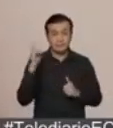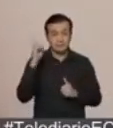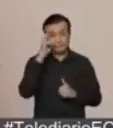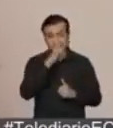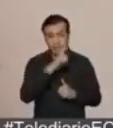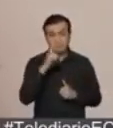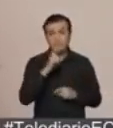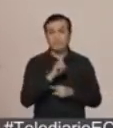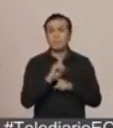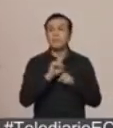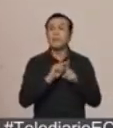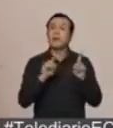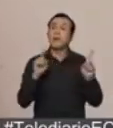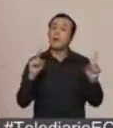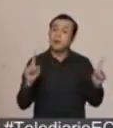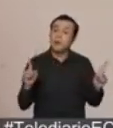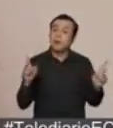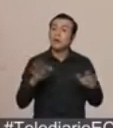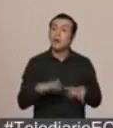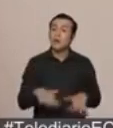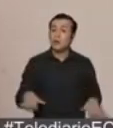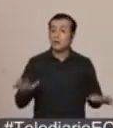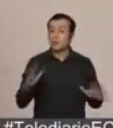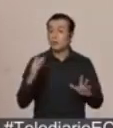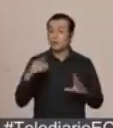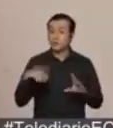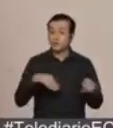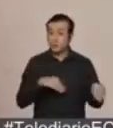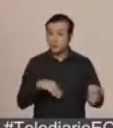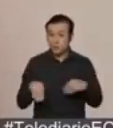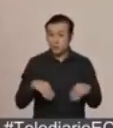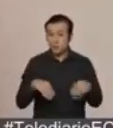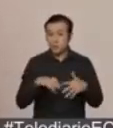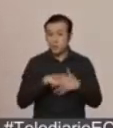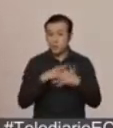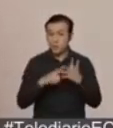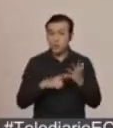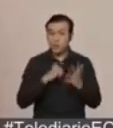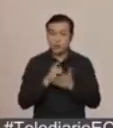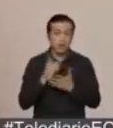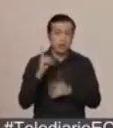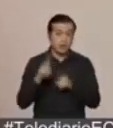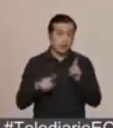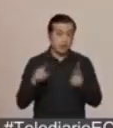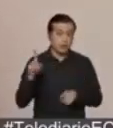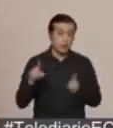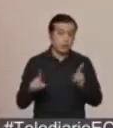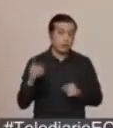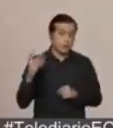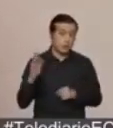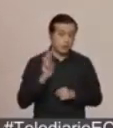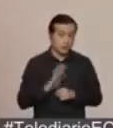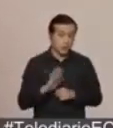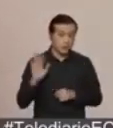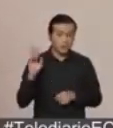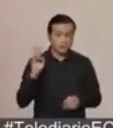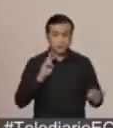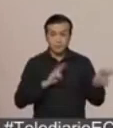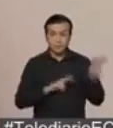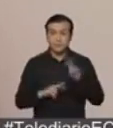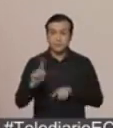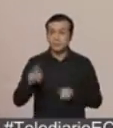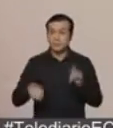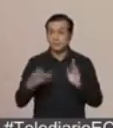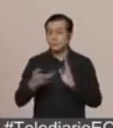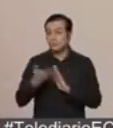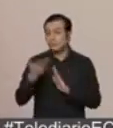lo que son autoservicios, supermercados y demás, la demanda se ha mantenido, incluso en alguna medida en ciertos canales ha aumentado.